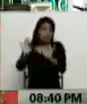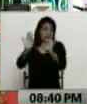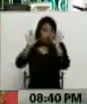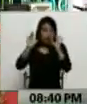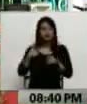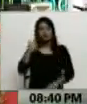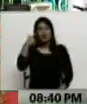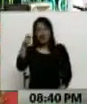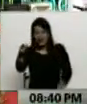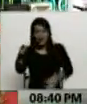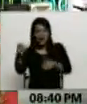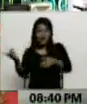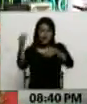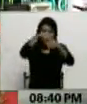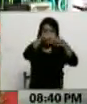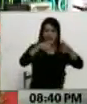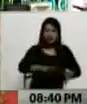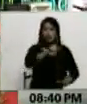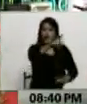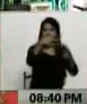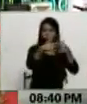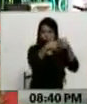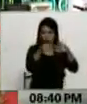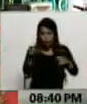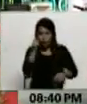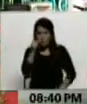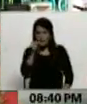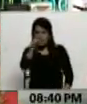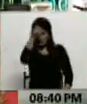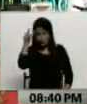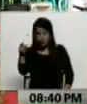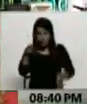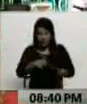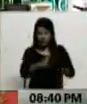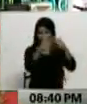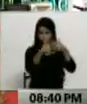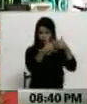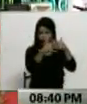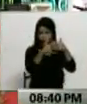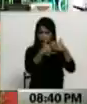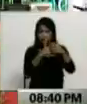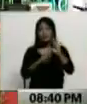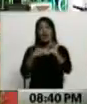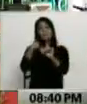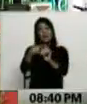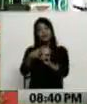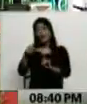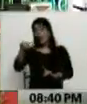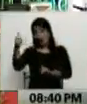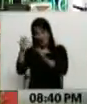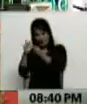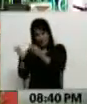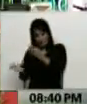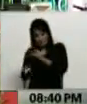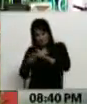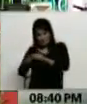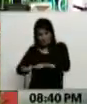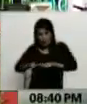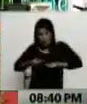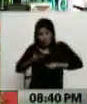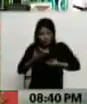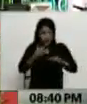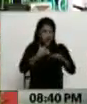no pudiera ser ciudadano americano lo grande es que un patriota cooperante me dijo que ese abogado lo votaron